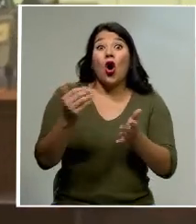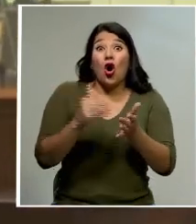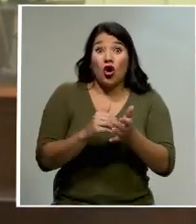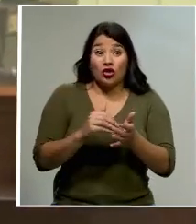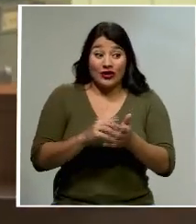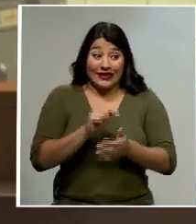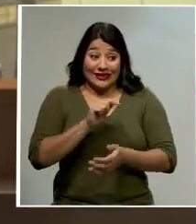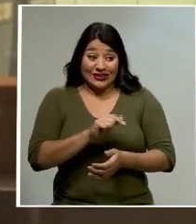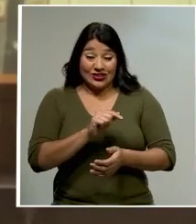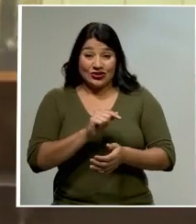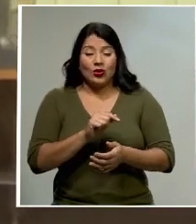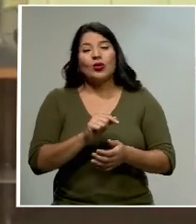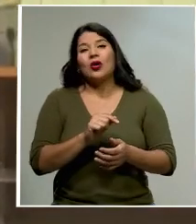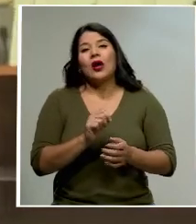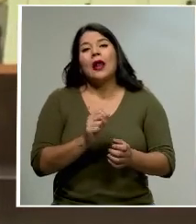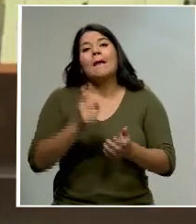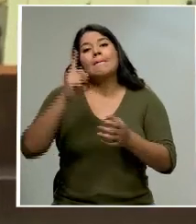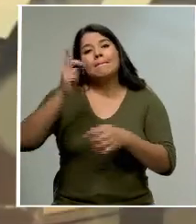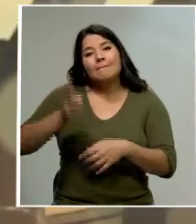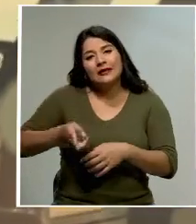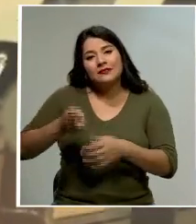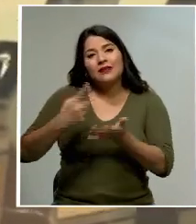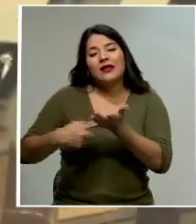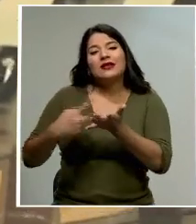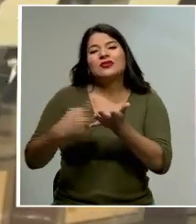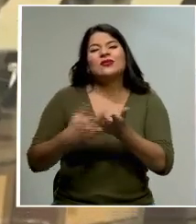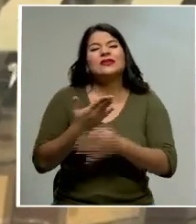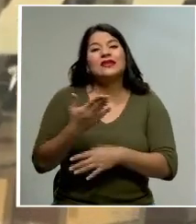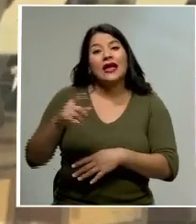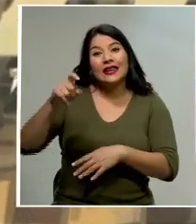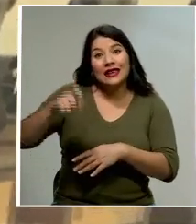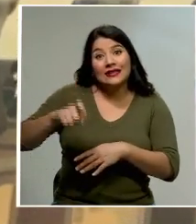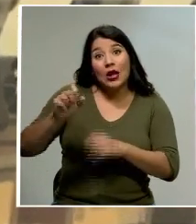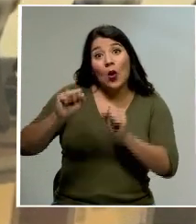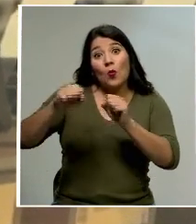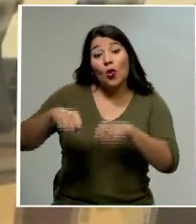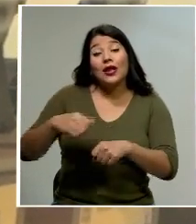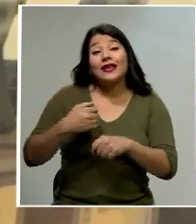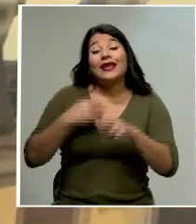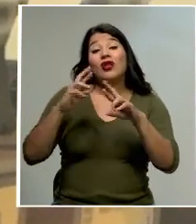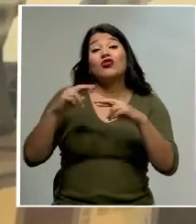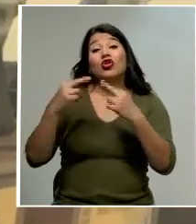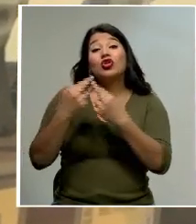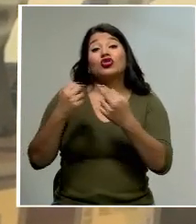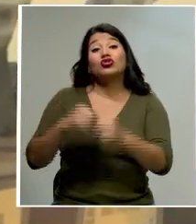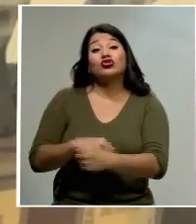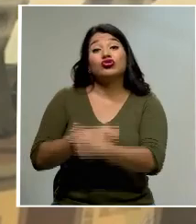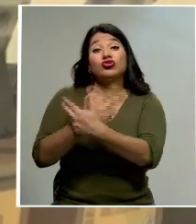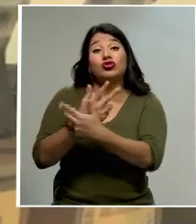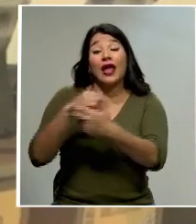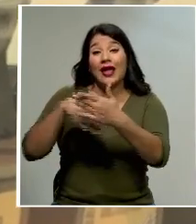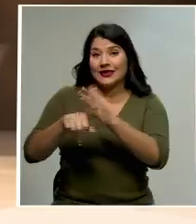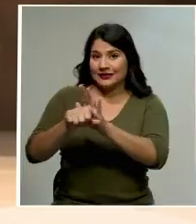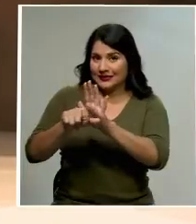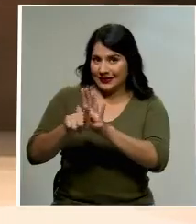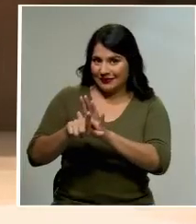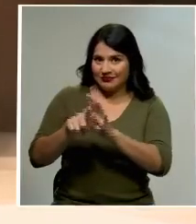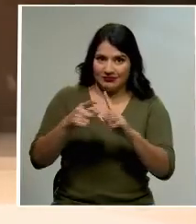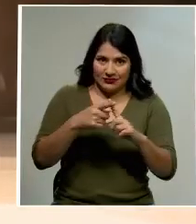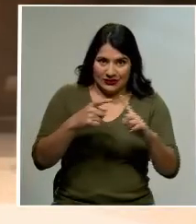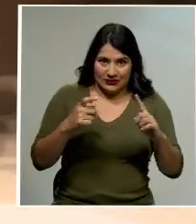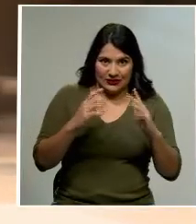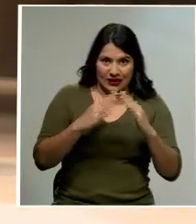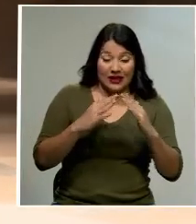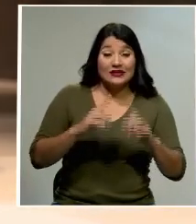la discusión en el Congreso sobre la necesidad de contar con las sesiones virtuales en el plenario legislativo. Sin embargo, desde